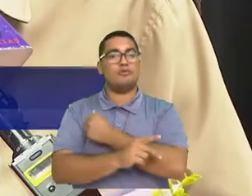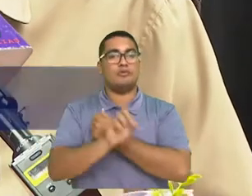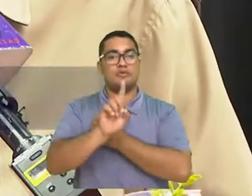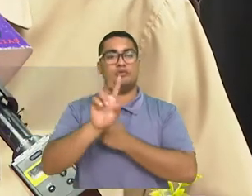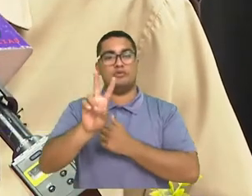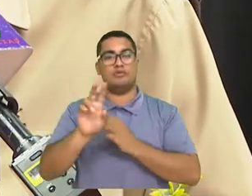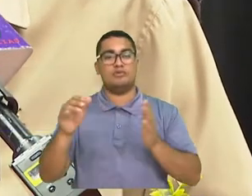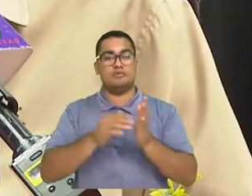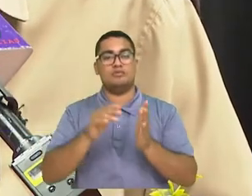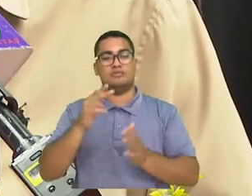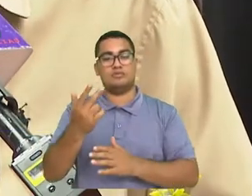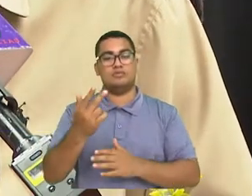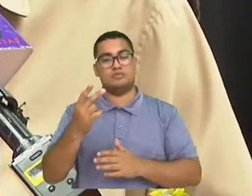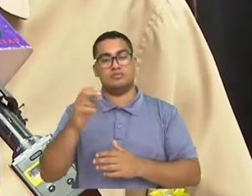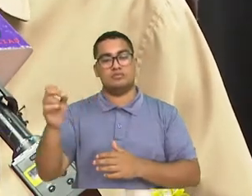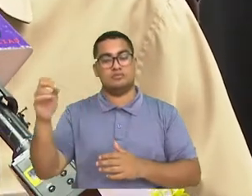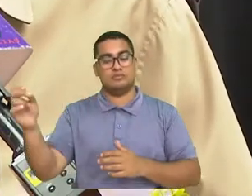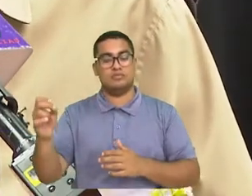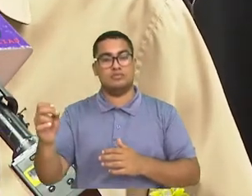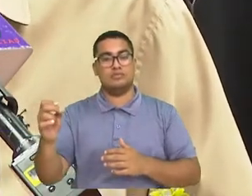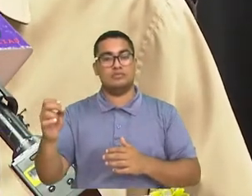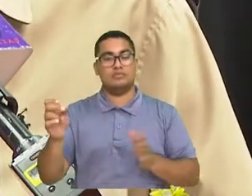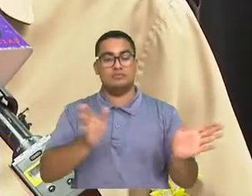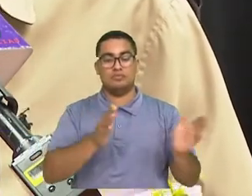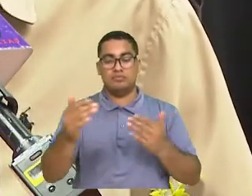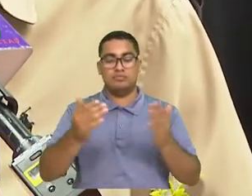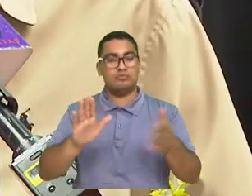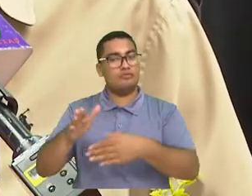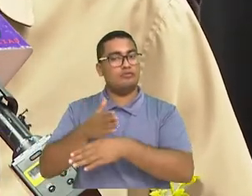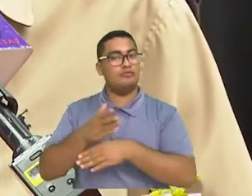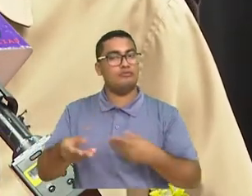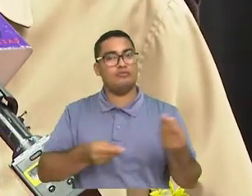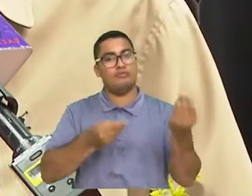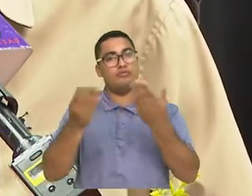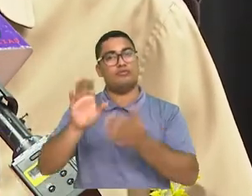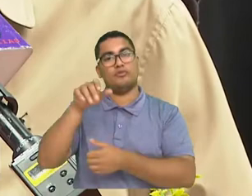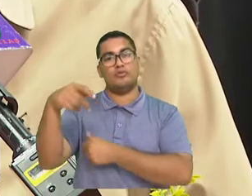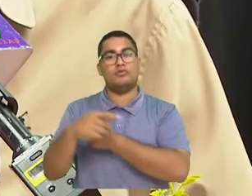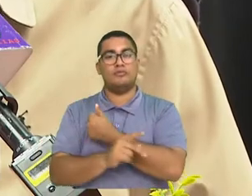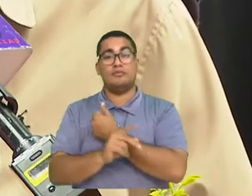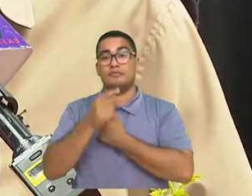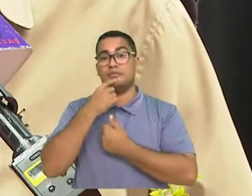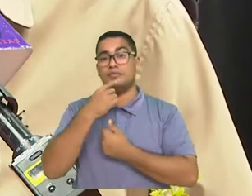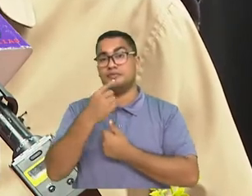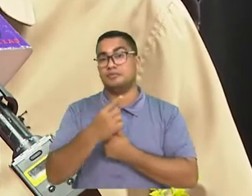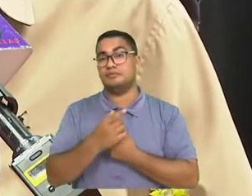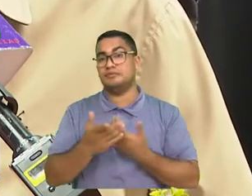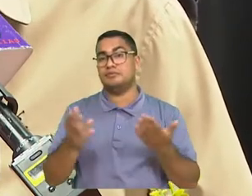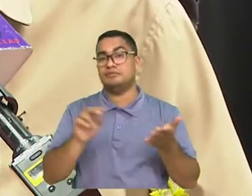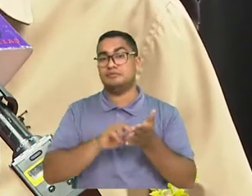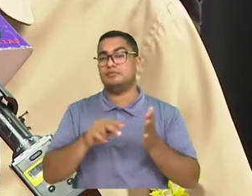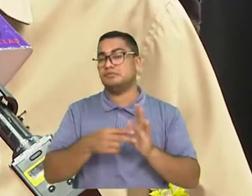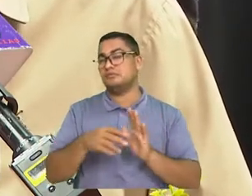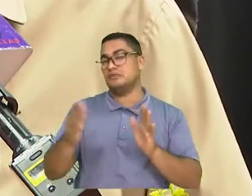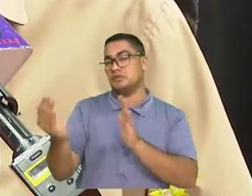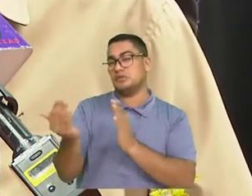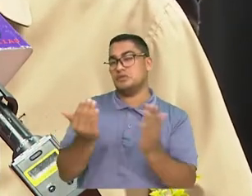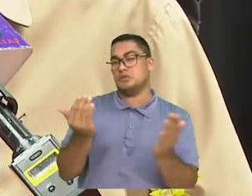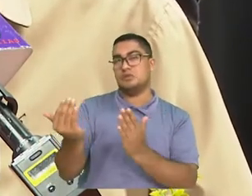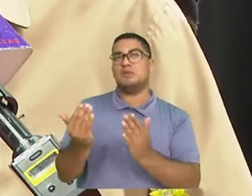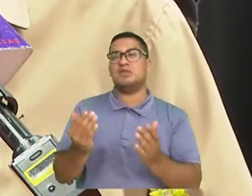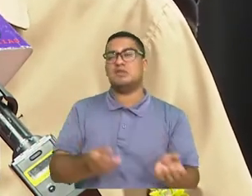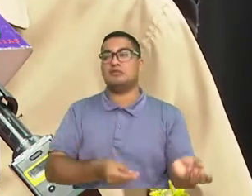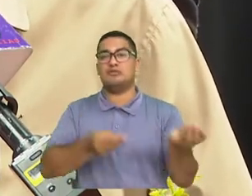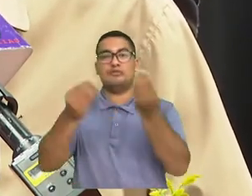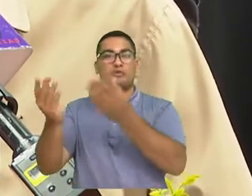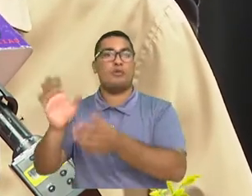12.879 contenedores, o sea, 50 contenedores más de exportación. Es decir, que casi estamos a la par tanto de